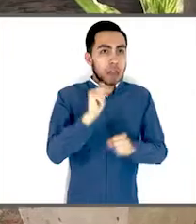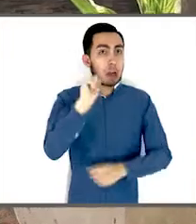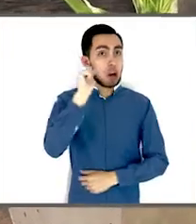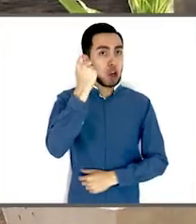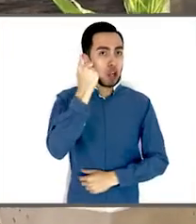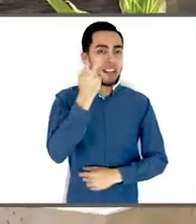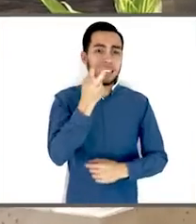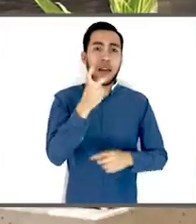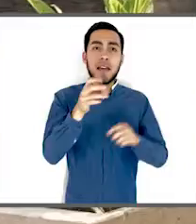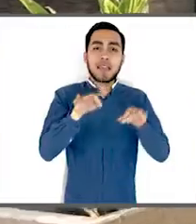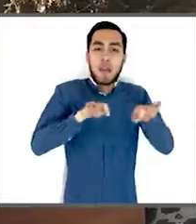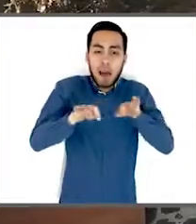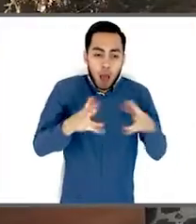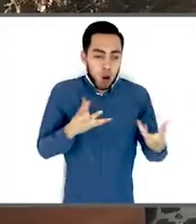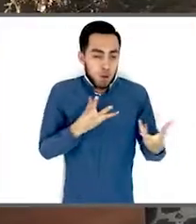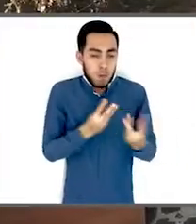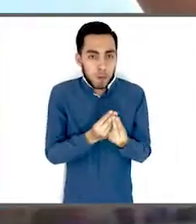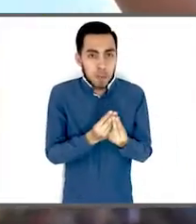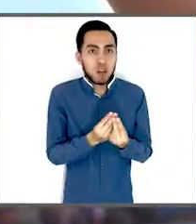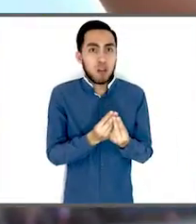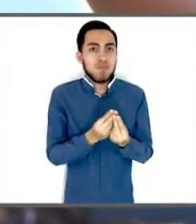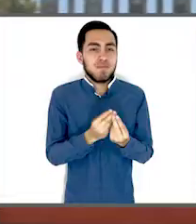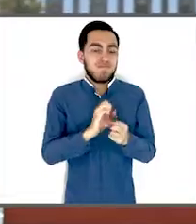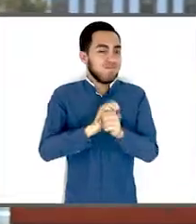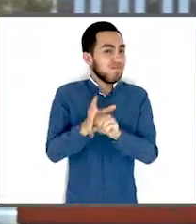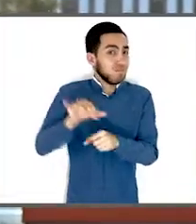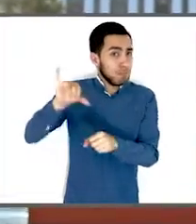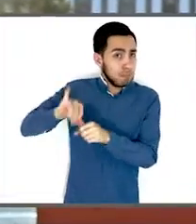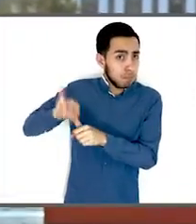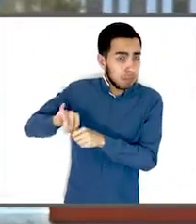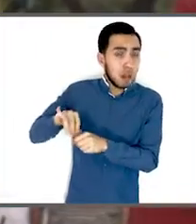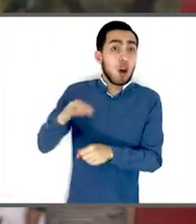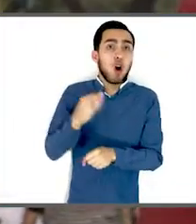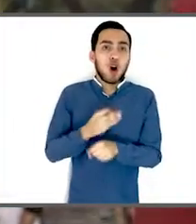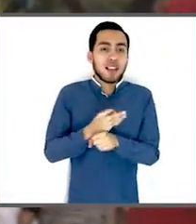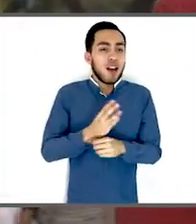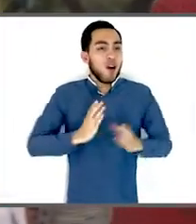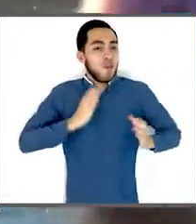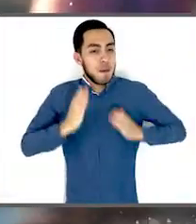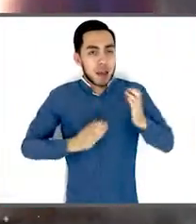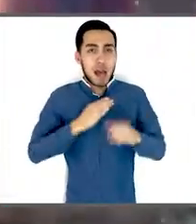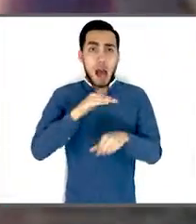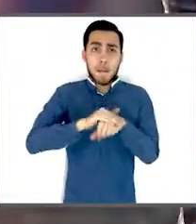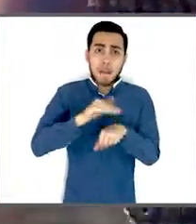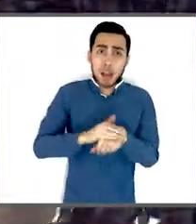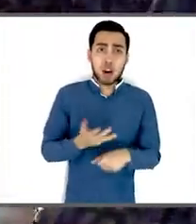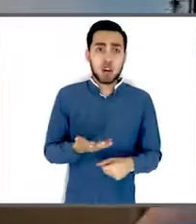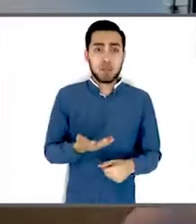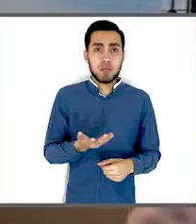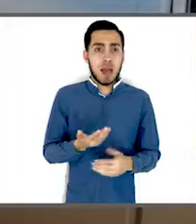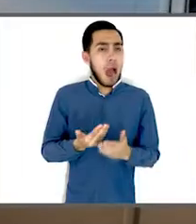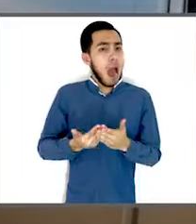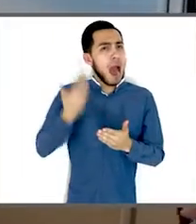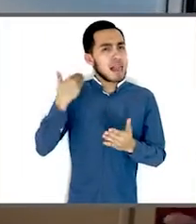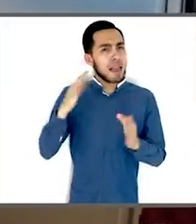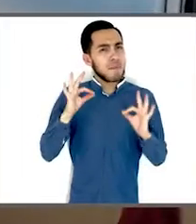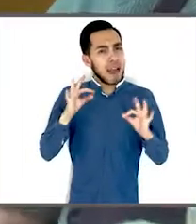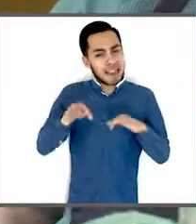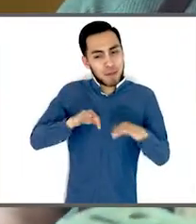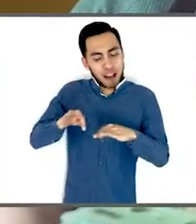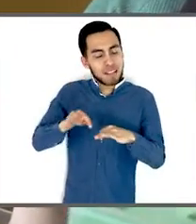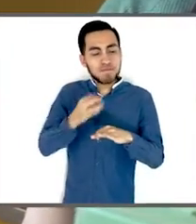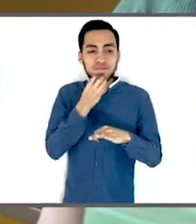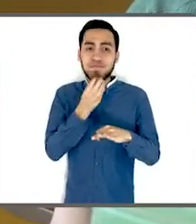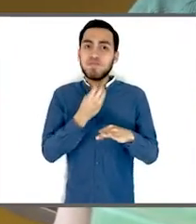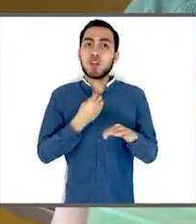pandemia. Trabajemos juntos por lo que la pandemia nos quitó. También queremos convivir con nuestros amigos, volver a trabajar